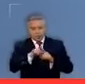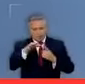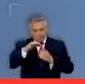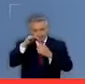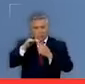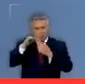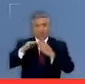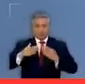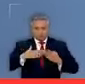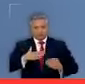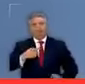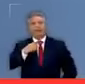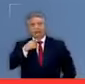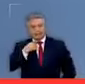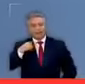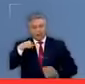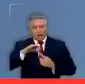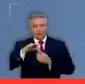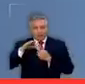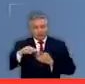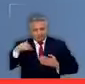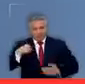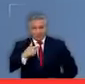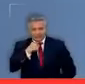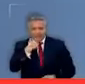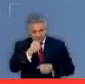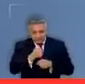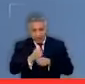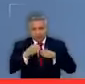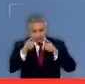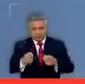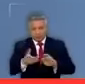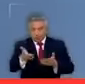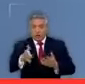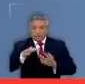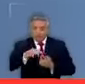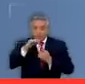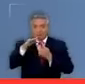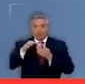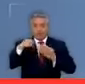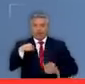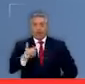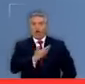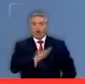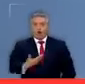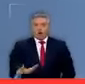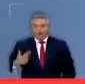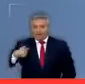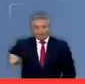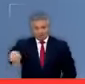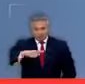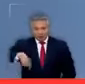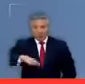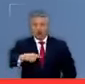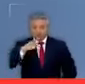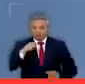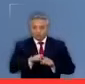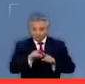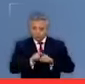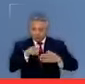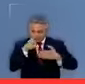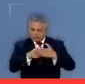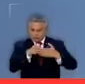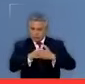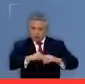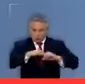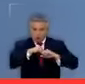han sido nuestros anhelos y prioridades. Por eso, las prioridades de nuestro gobierno han estado centradas en combatir la